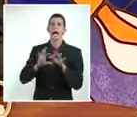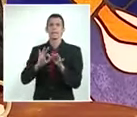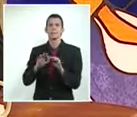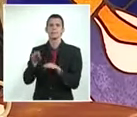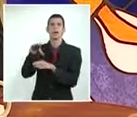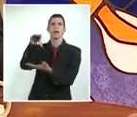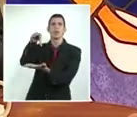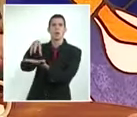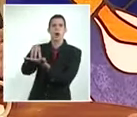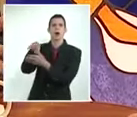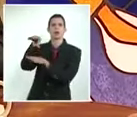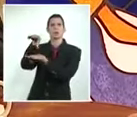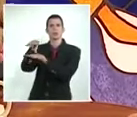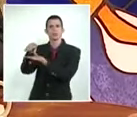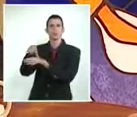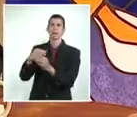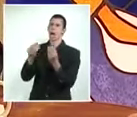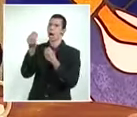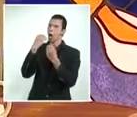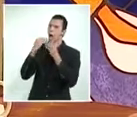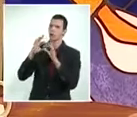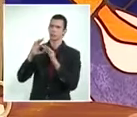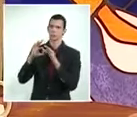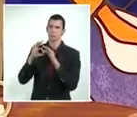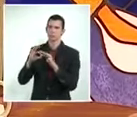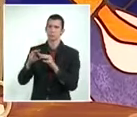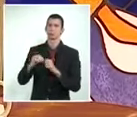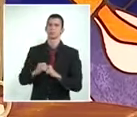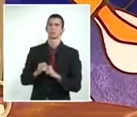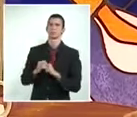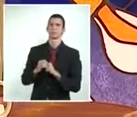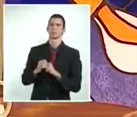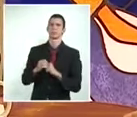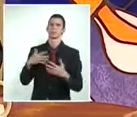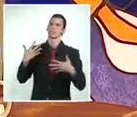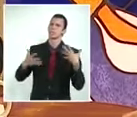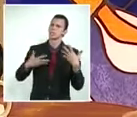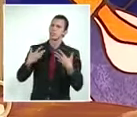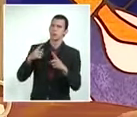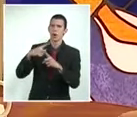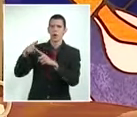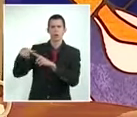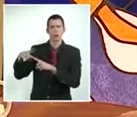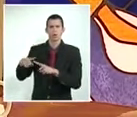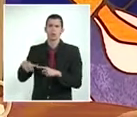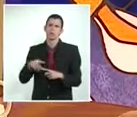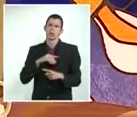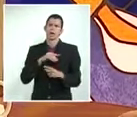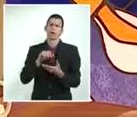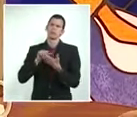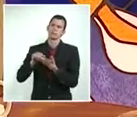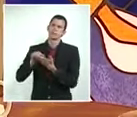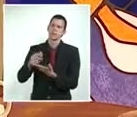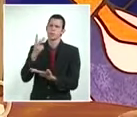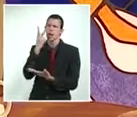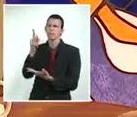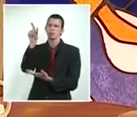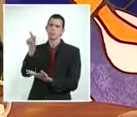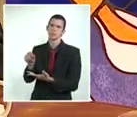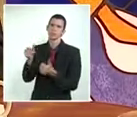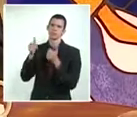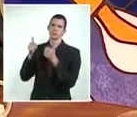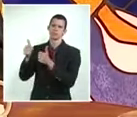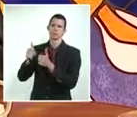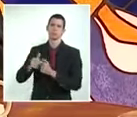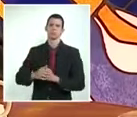los servicios de una alimentación normal y completa y otros servicios adicionales.